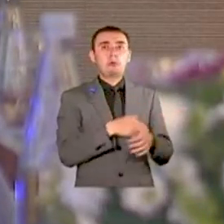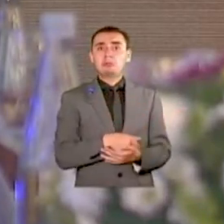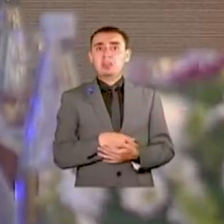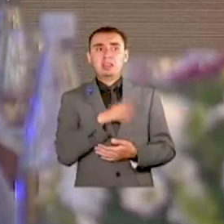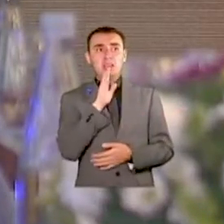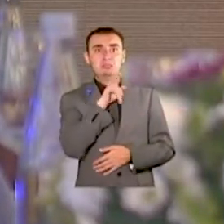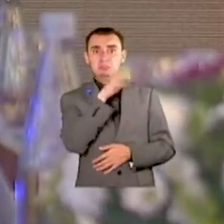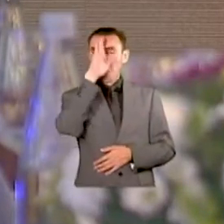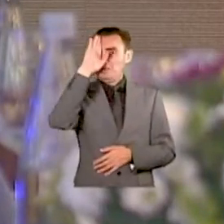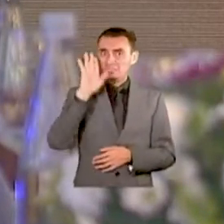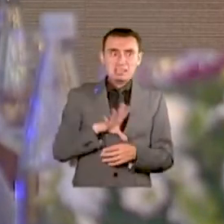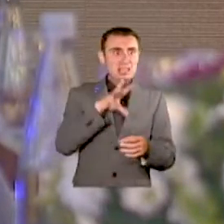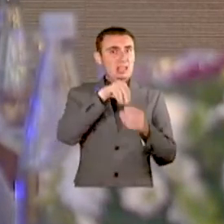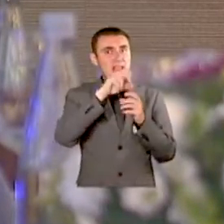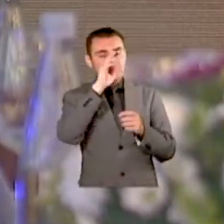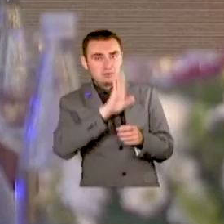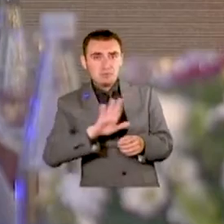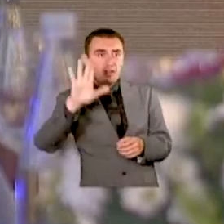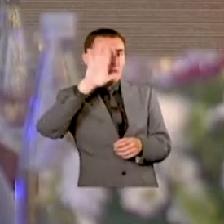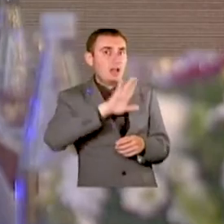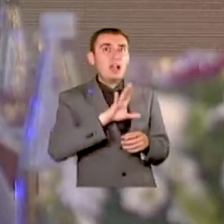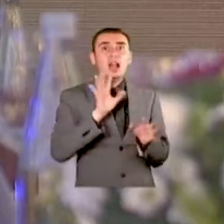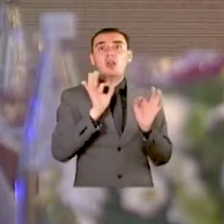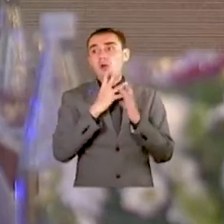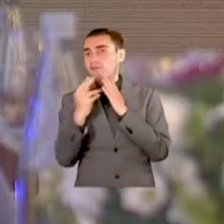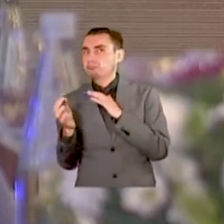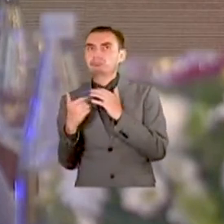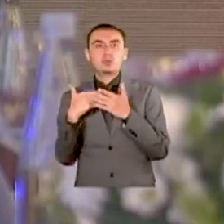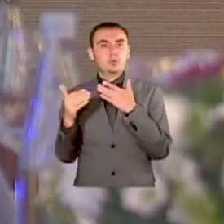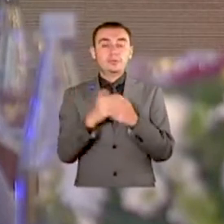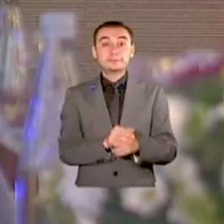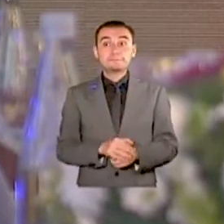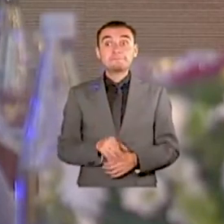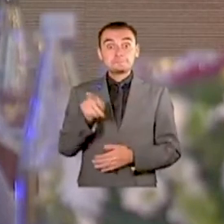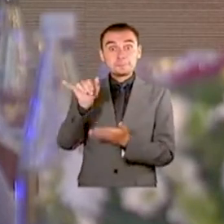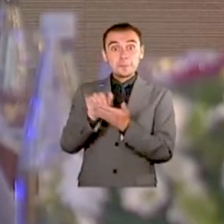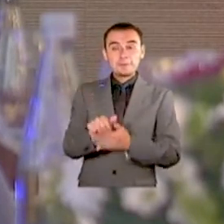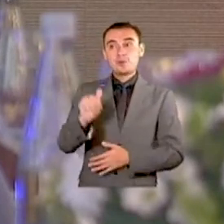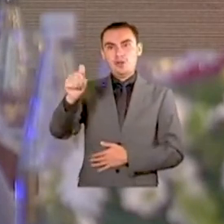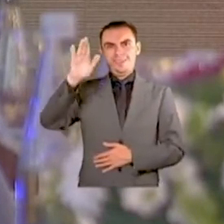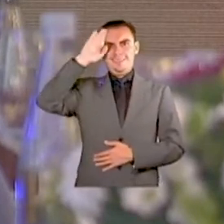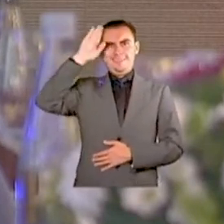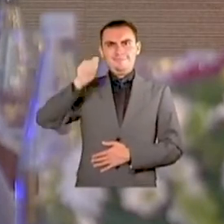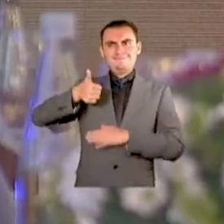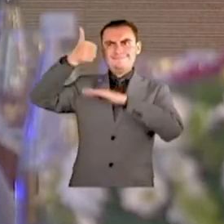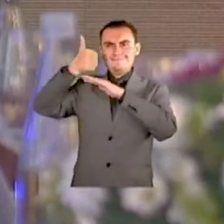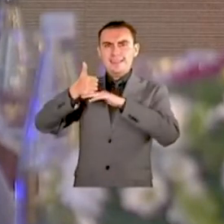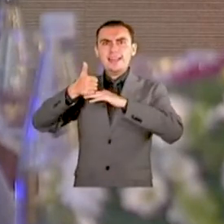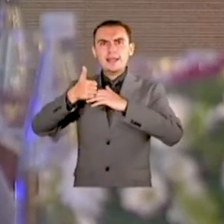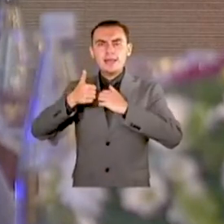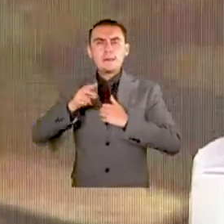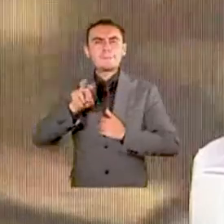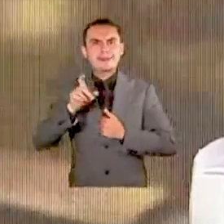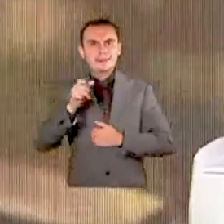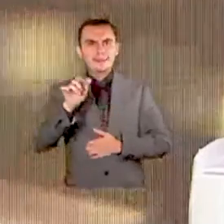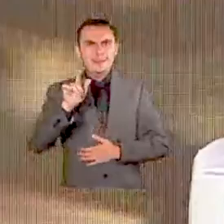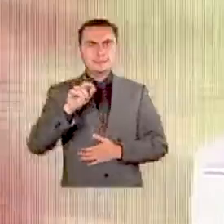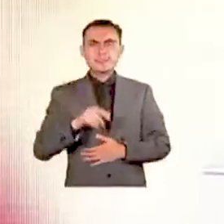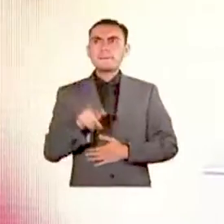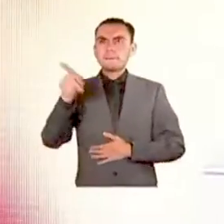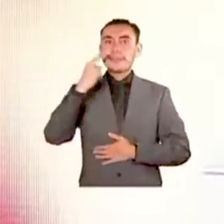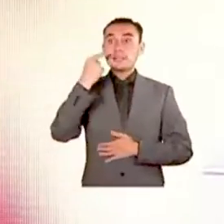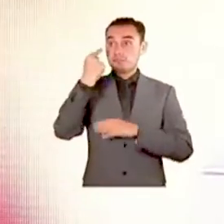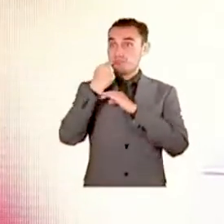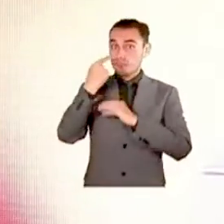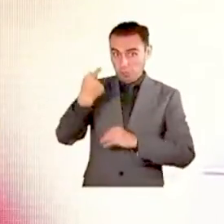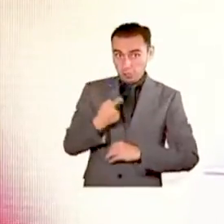Policía Nacional. Y ellos mismos nos han dicho, con el general Vargas, cuando alguno de nuestros hombres incumple